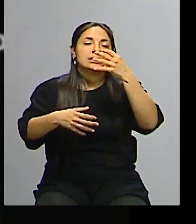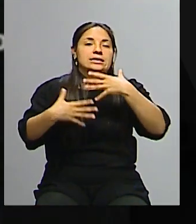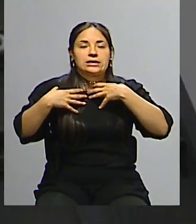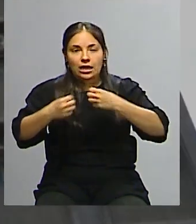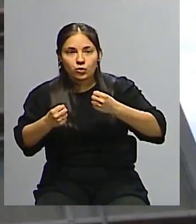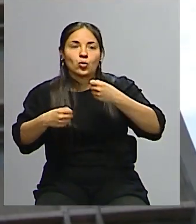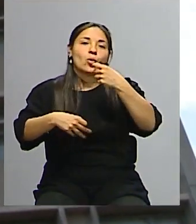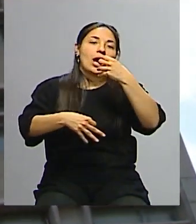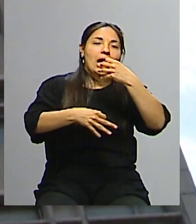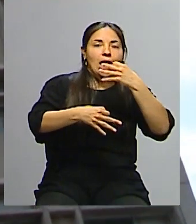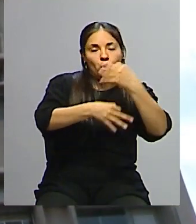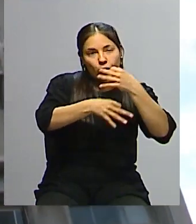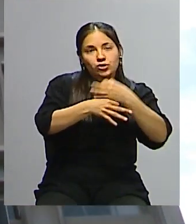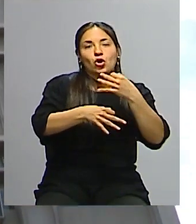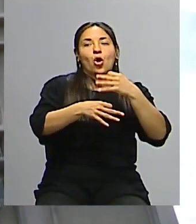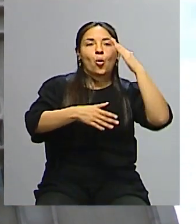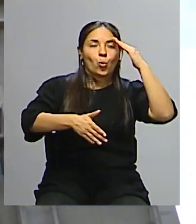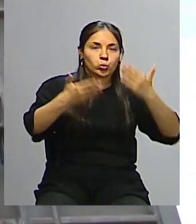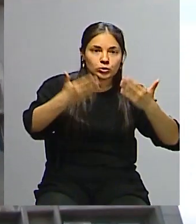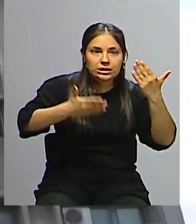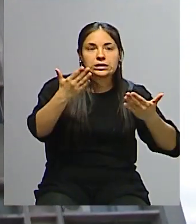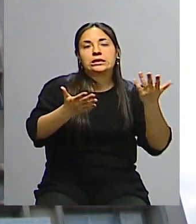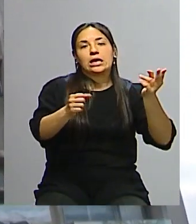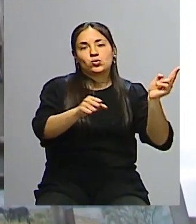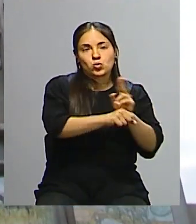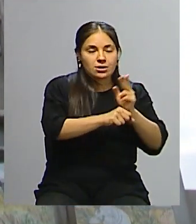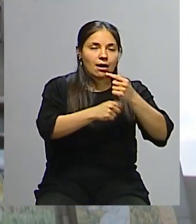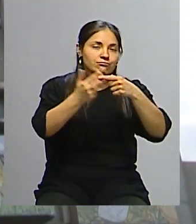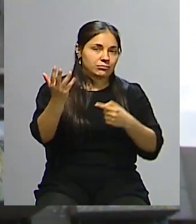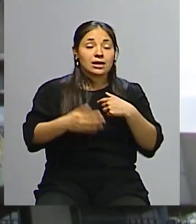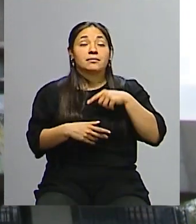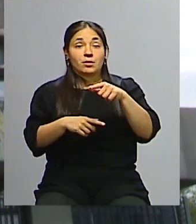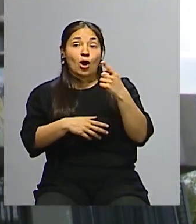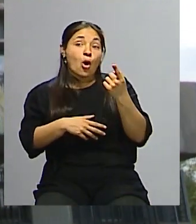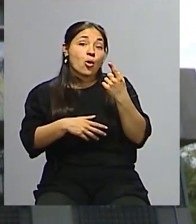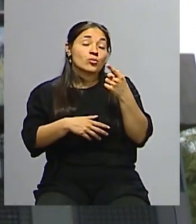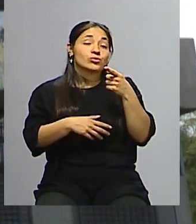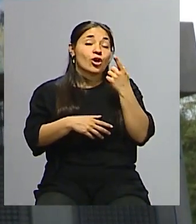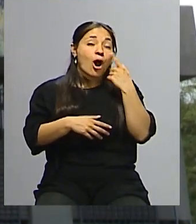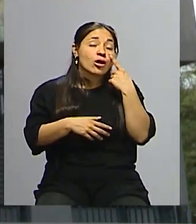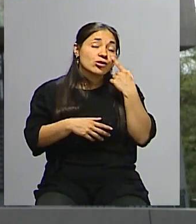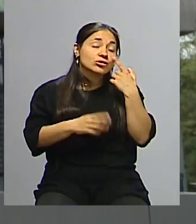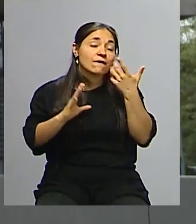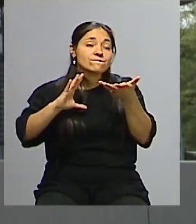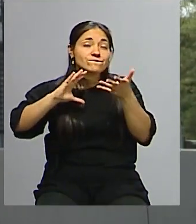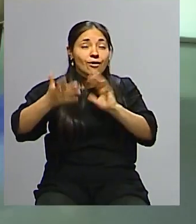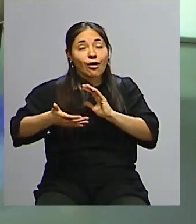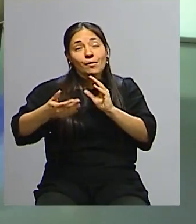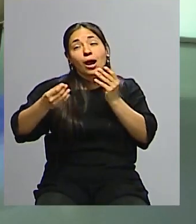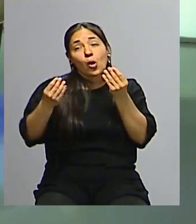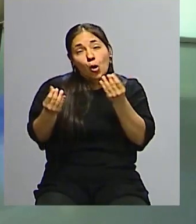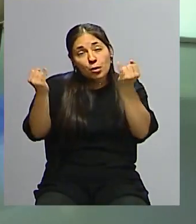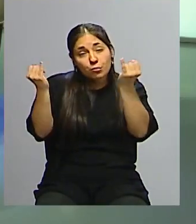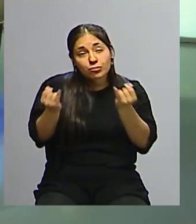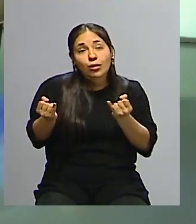justicia. Entonces, se dice que es esa estructura la que conoce a través de las técnicas de estimación,